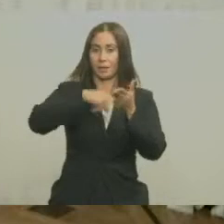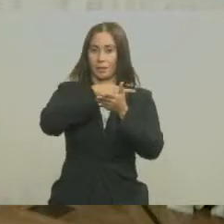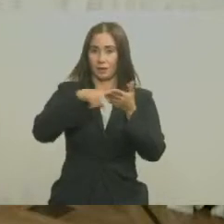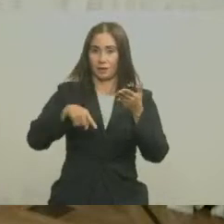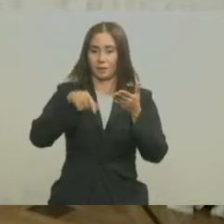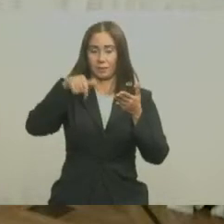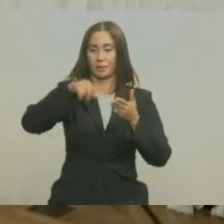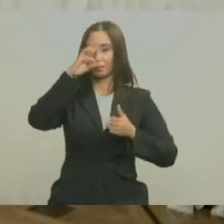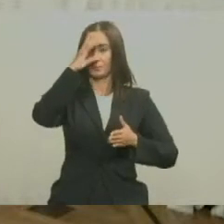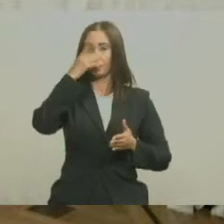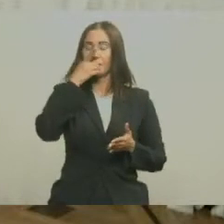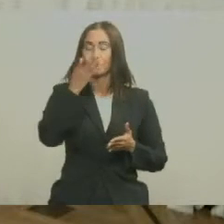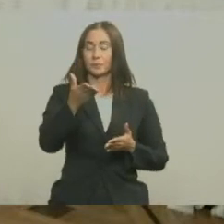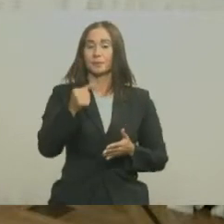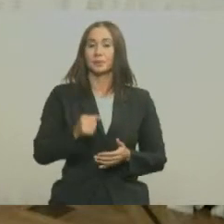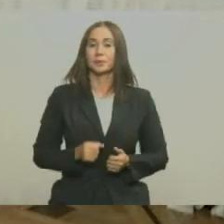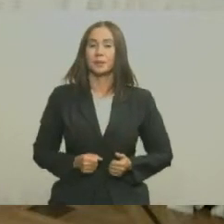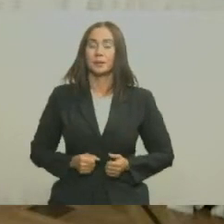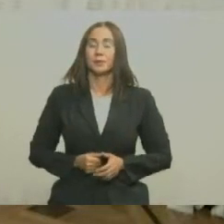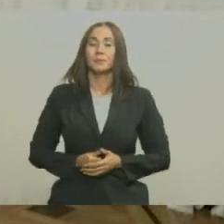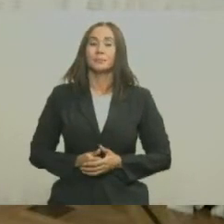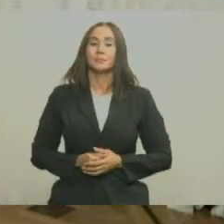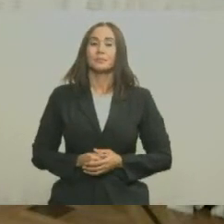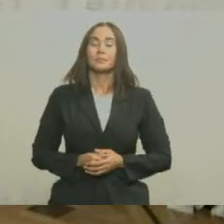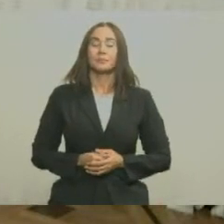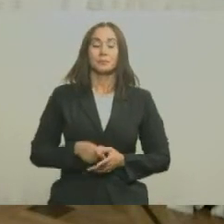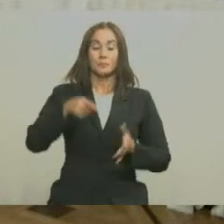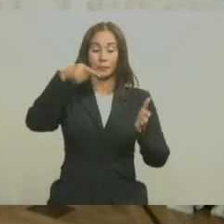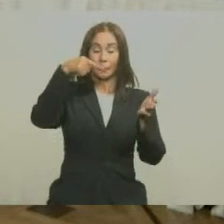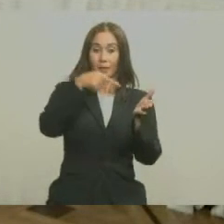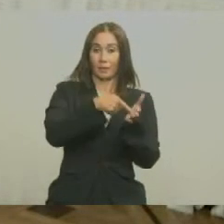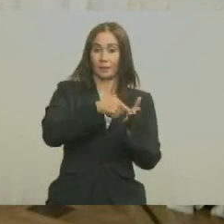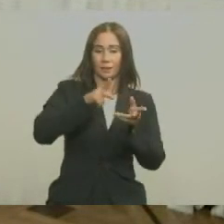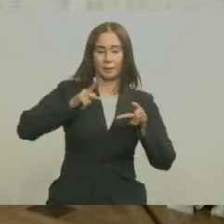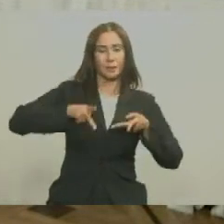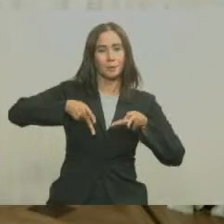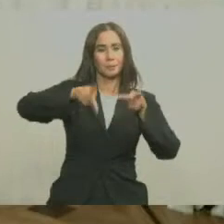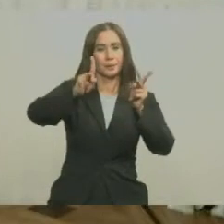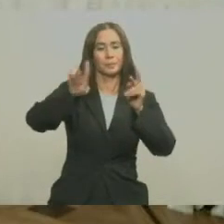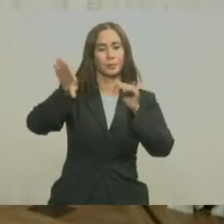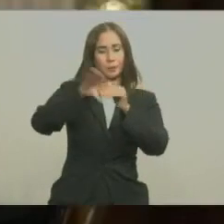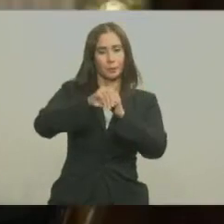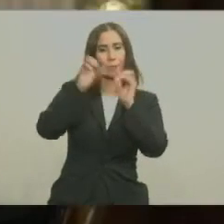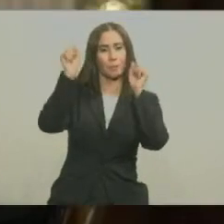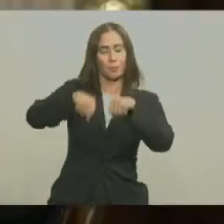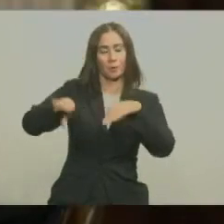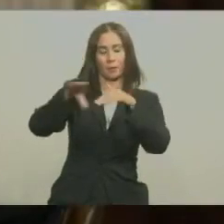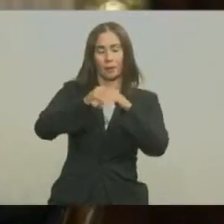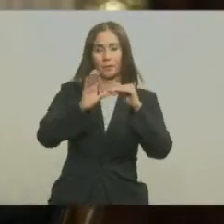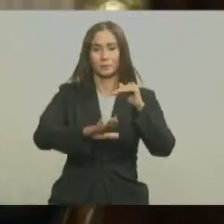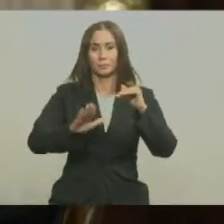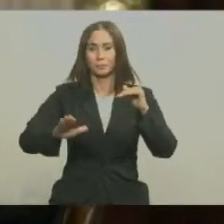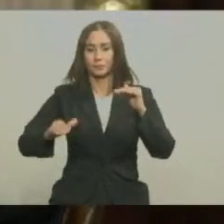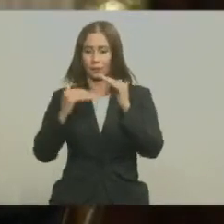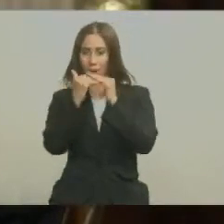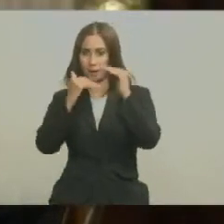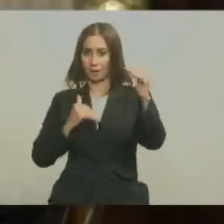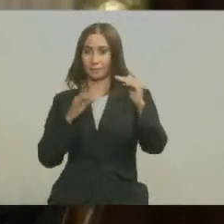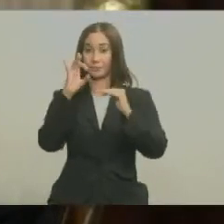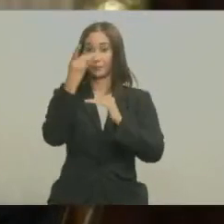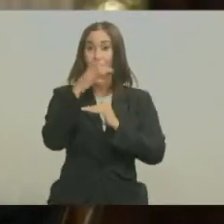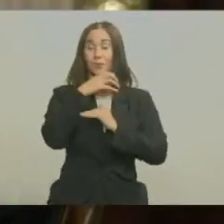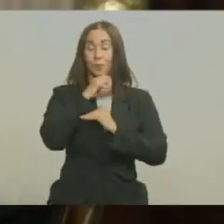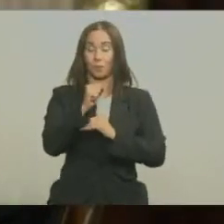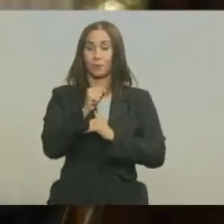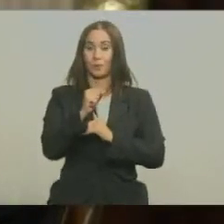de la República Dominicana que permiten contraer matrimonios antes de los 18 años, así como